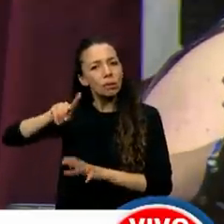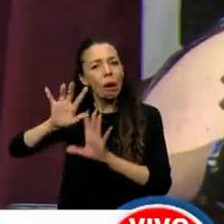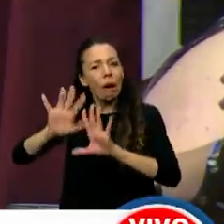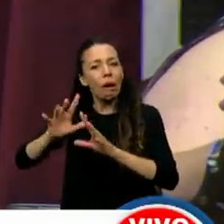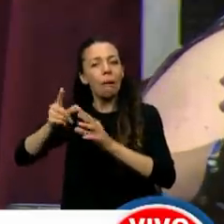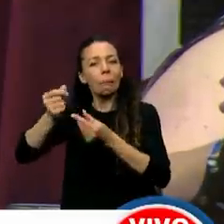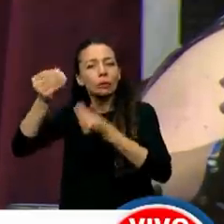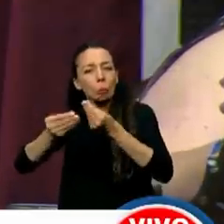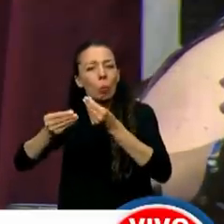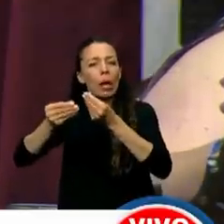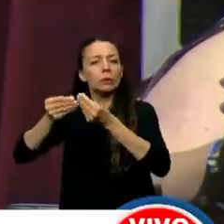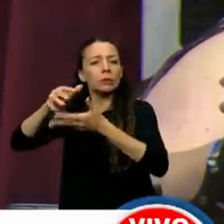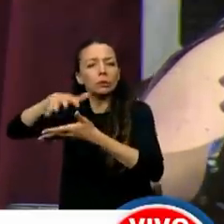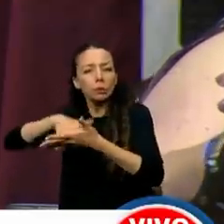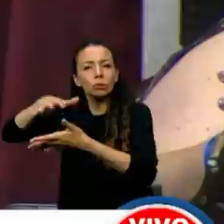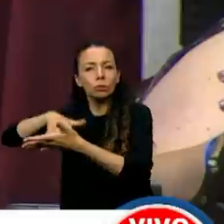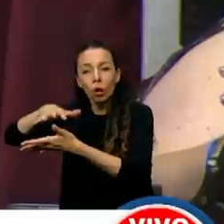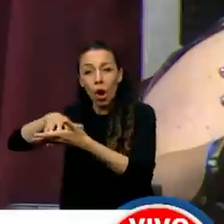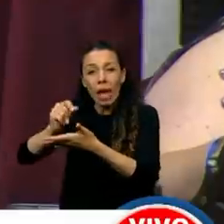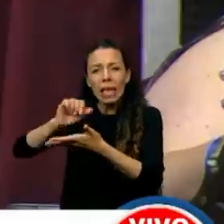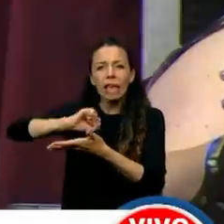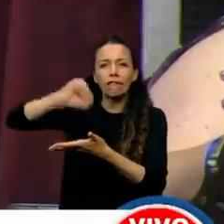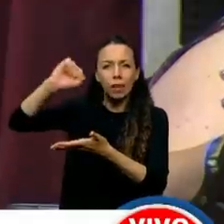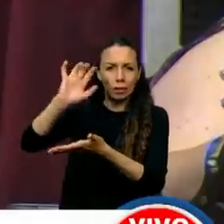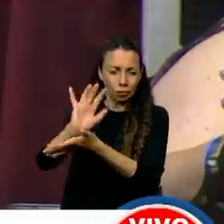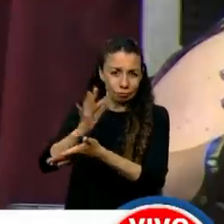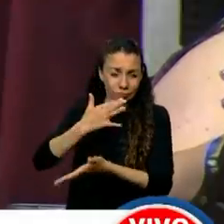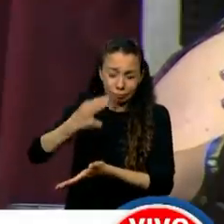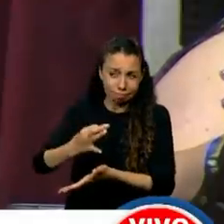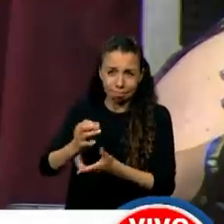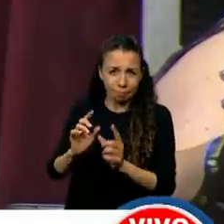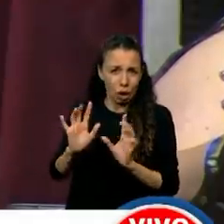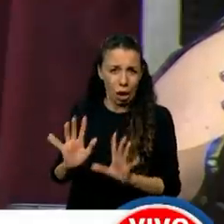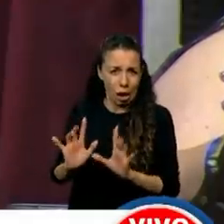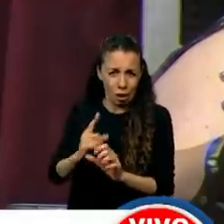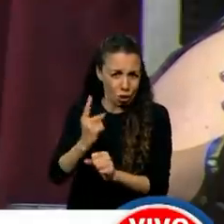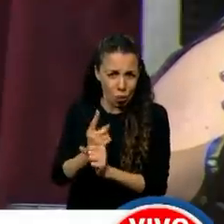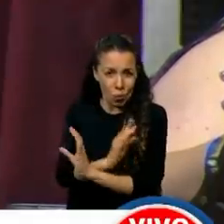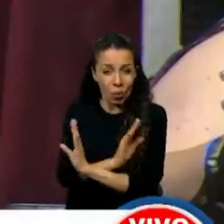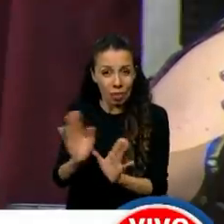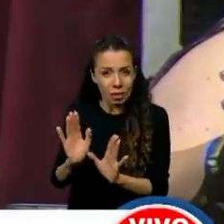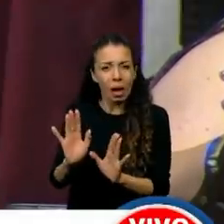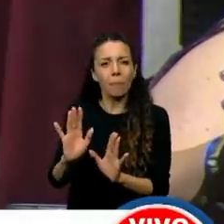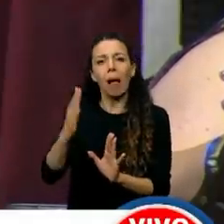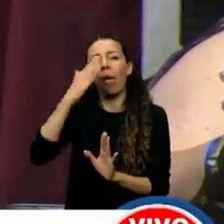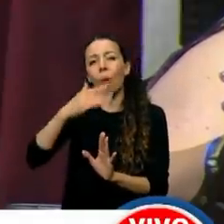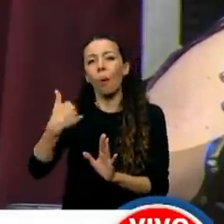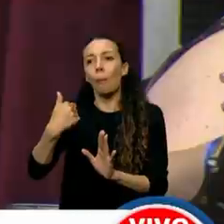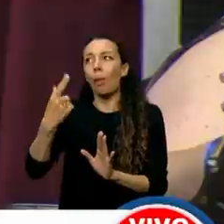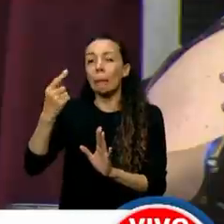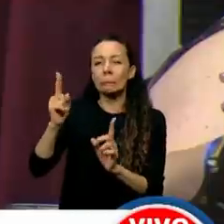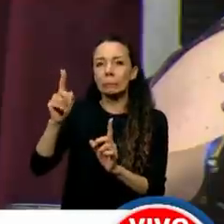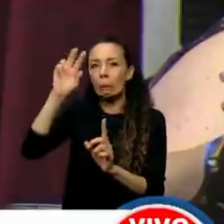una inflación absolutamente subestimada para después poder apelar a la discrecionalidad